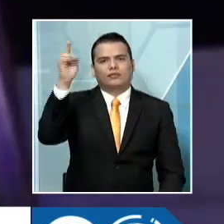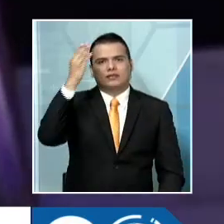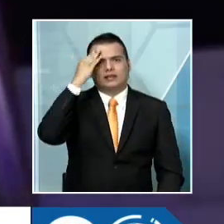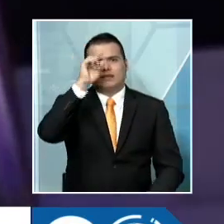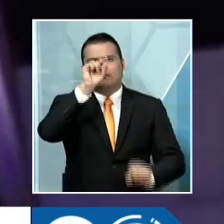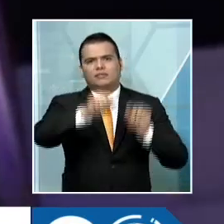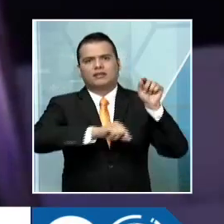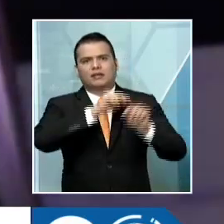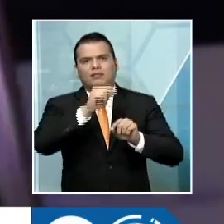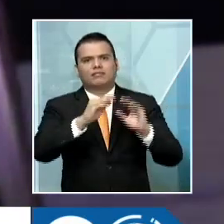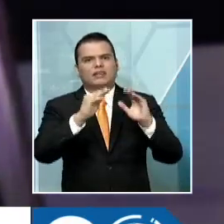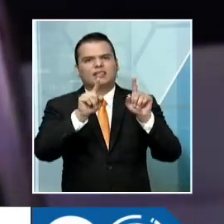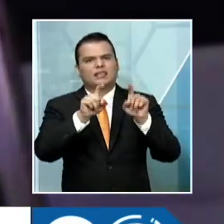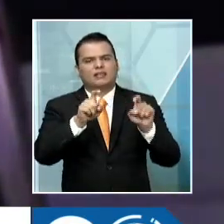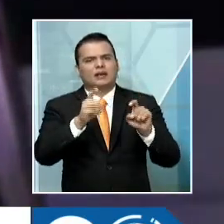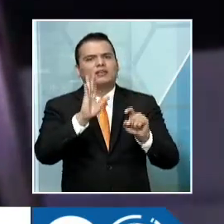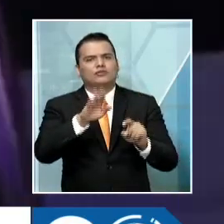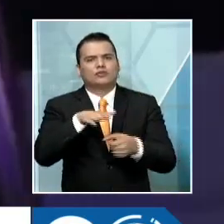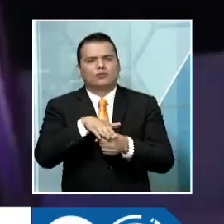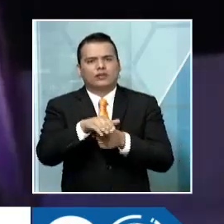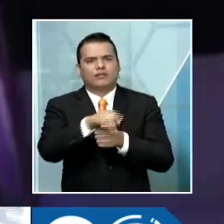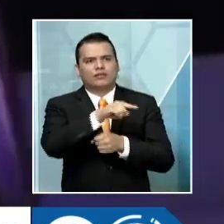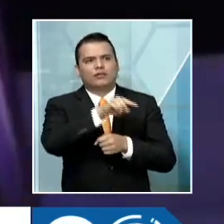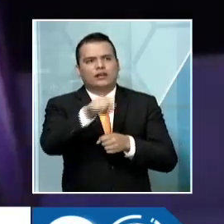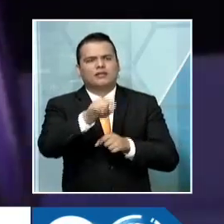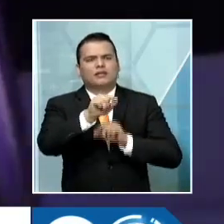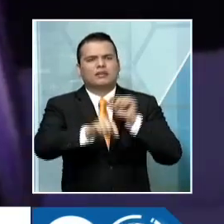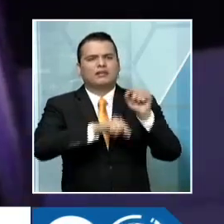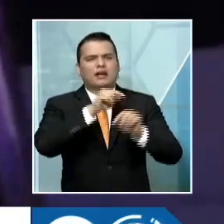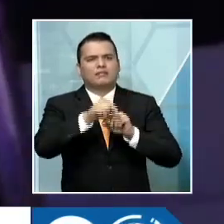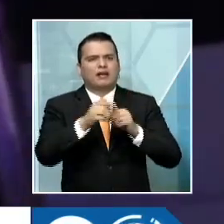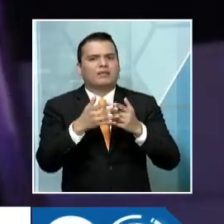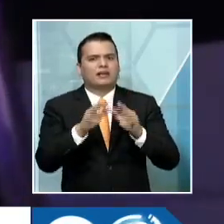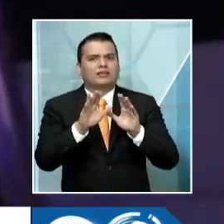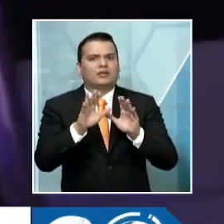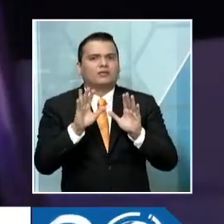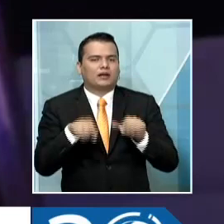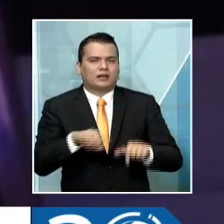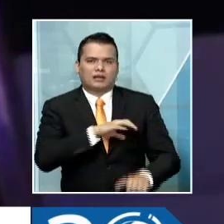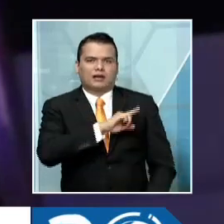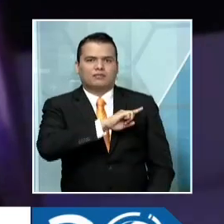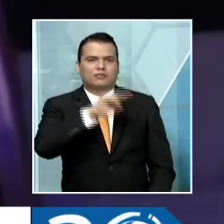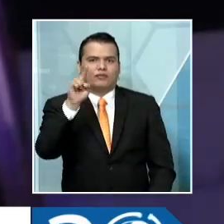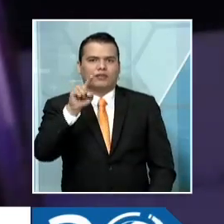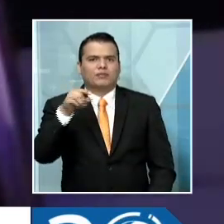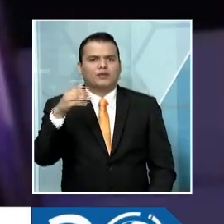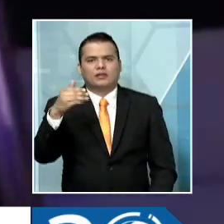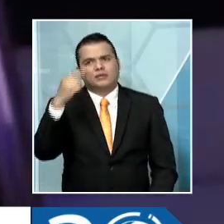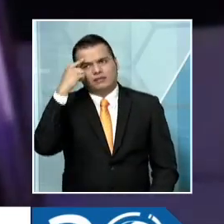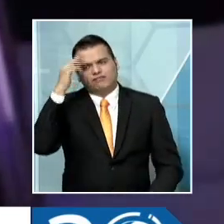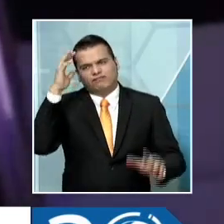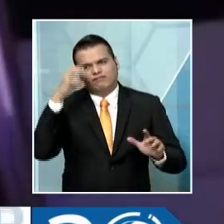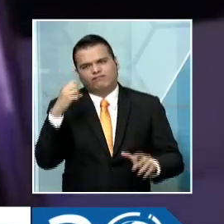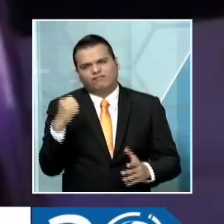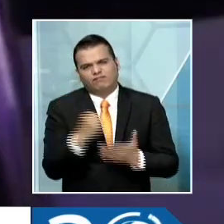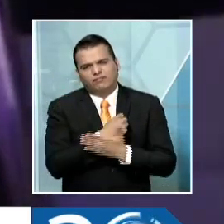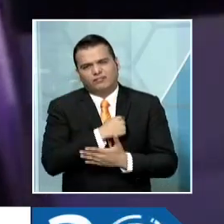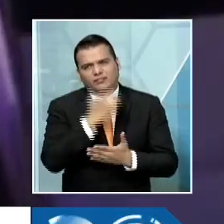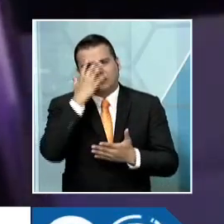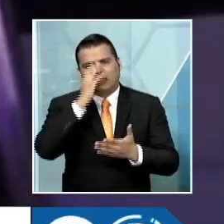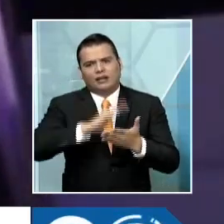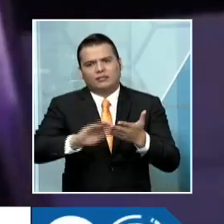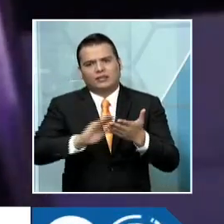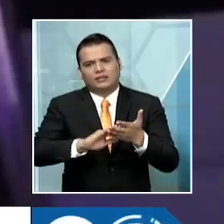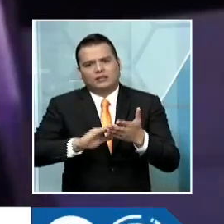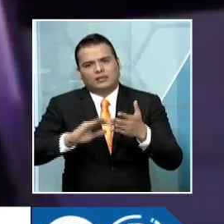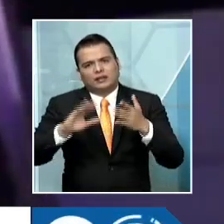agresivas referidas a las casas de pique y algunas palabras ofensivas en contra de las mujeres. Sin embargo, también se disculpó y se quedó con las ganas de volver a una ciudad que lo